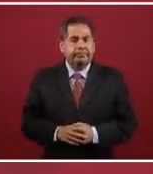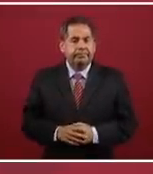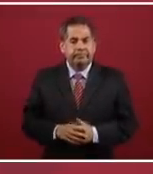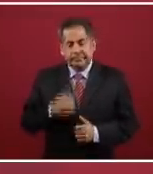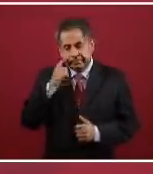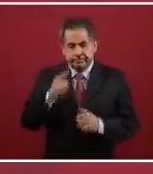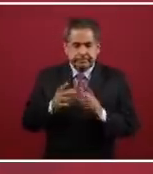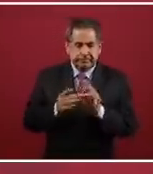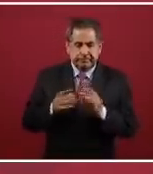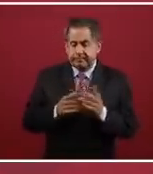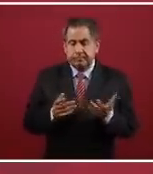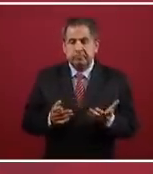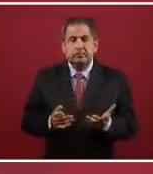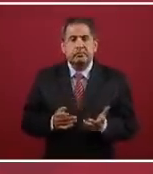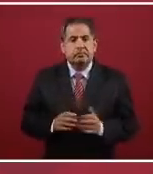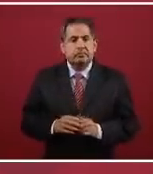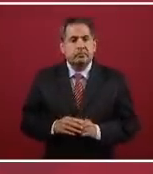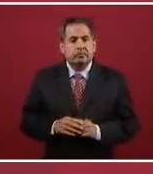para